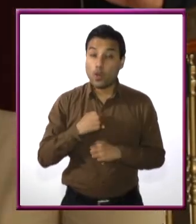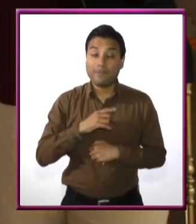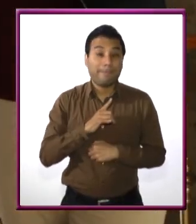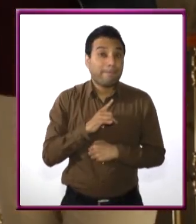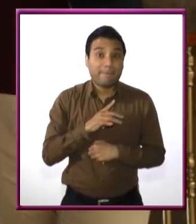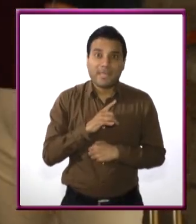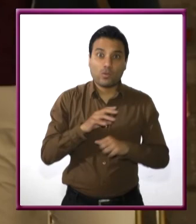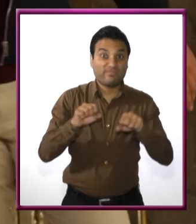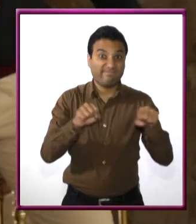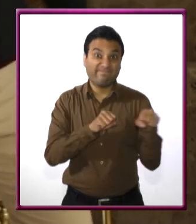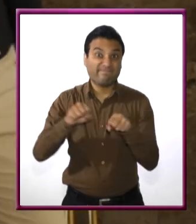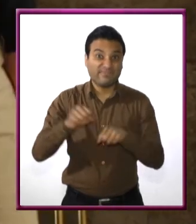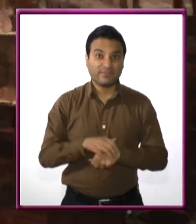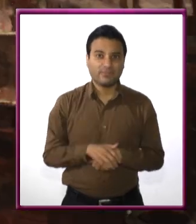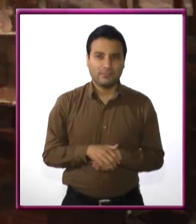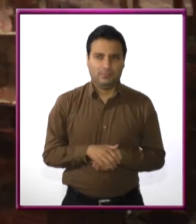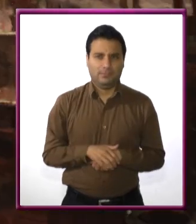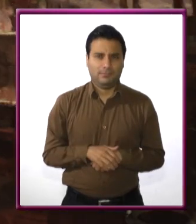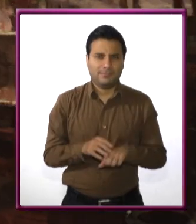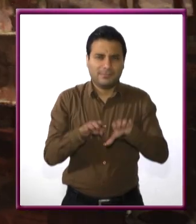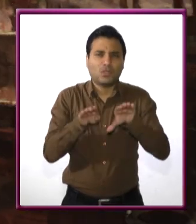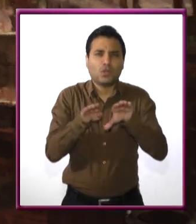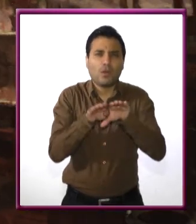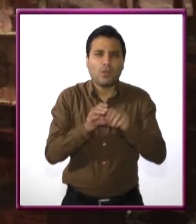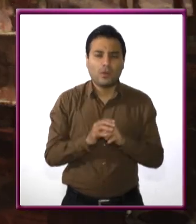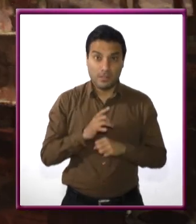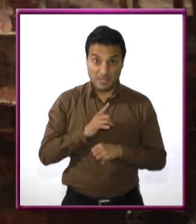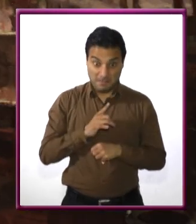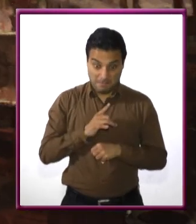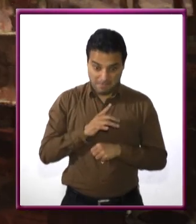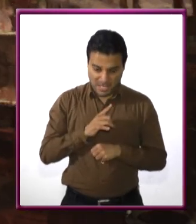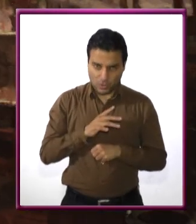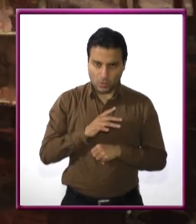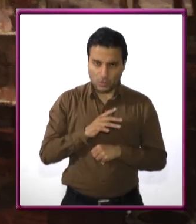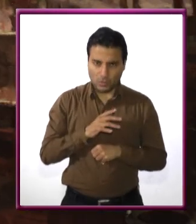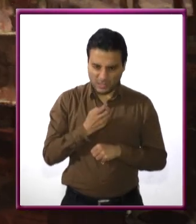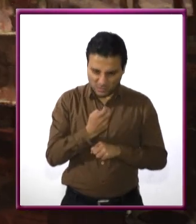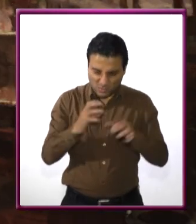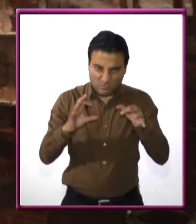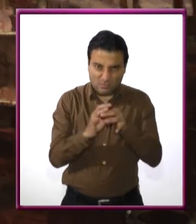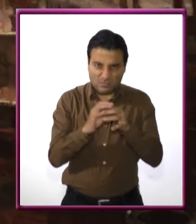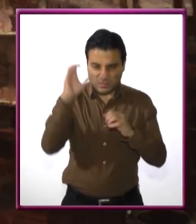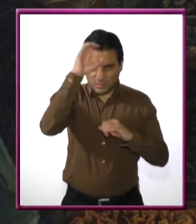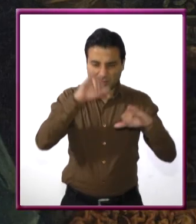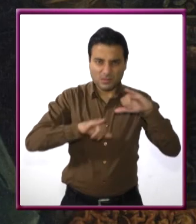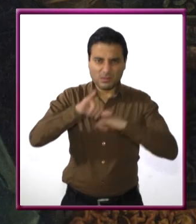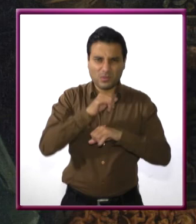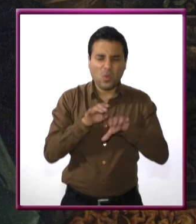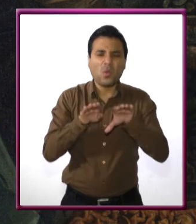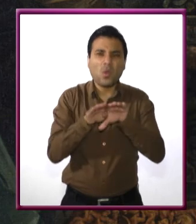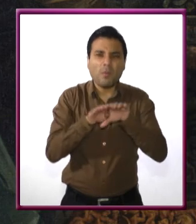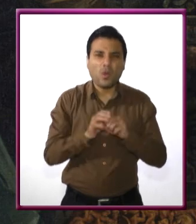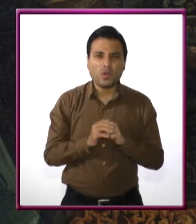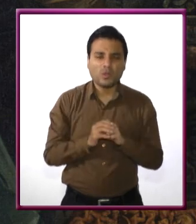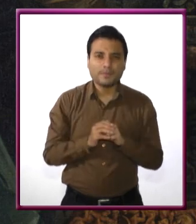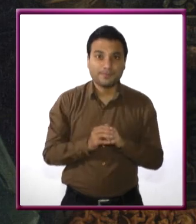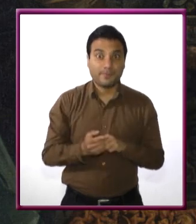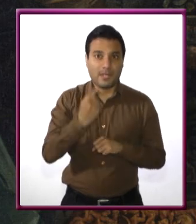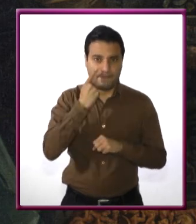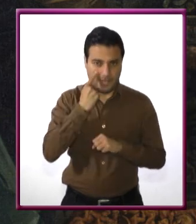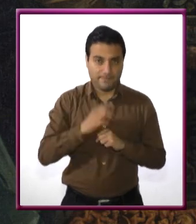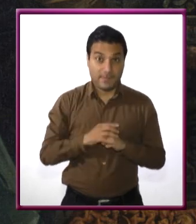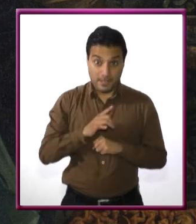particular me dan mucho miedo los temblores, ¿eh? Pero a ver, ¿cómo está eso de que los miedos pueden ser científicos? No los miedos, sino lo